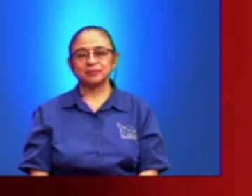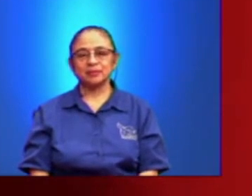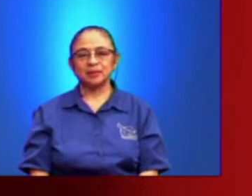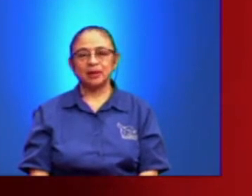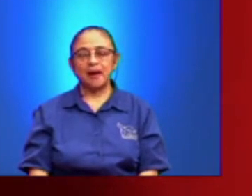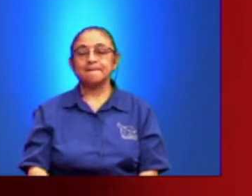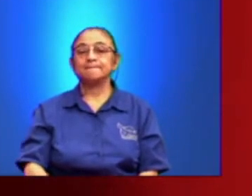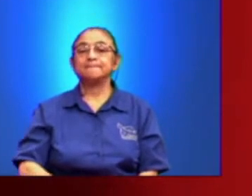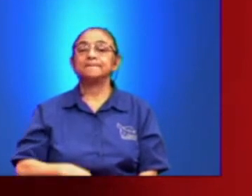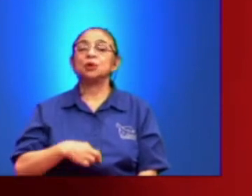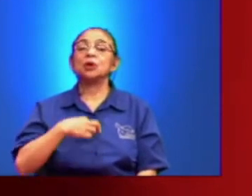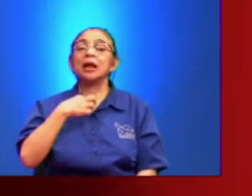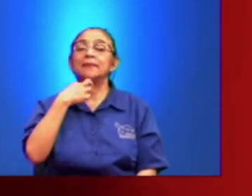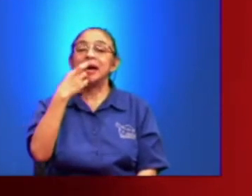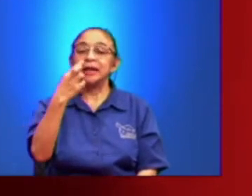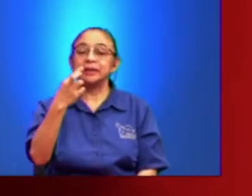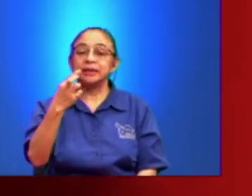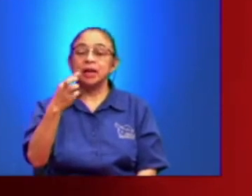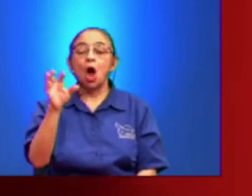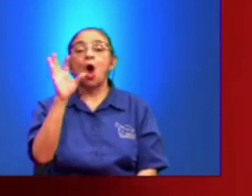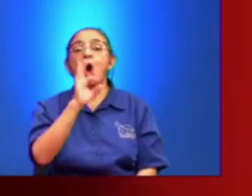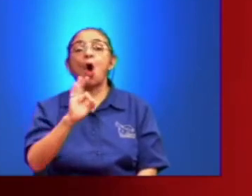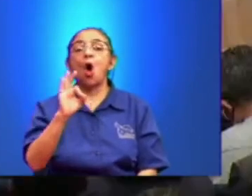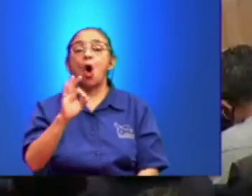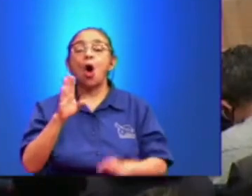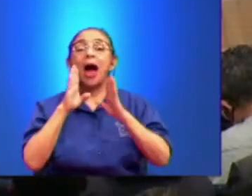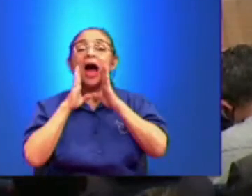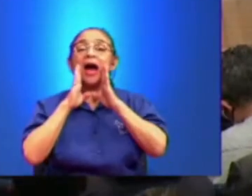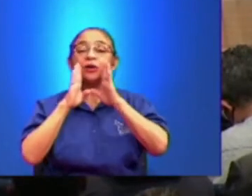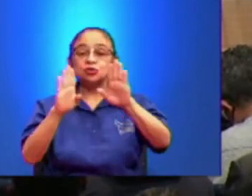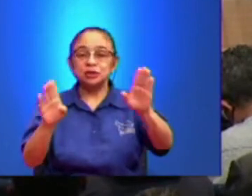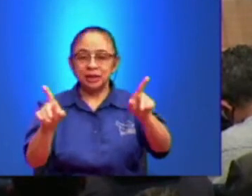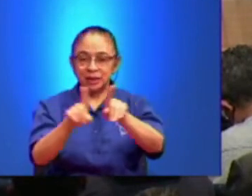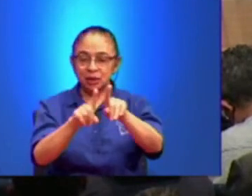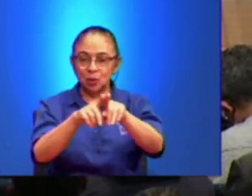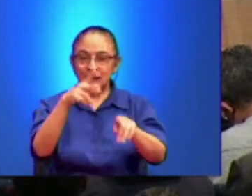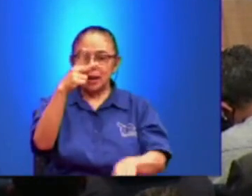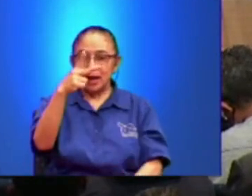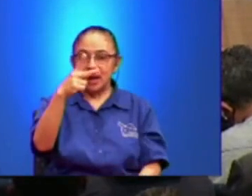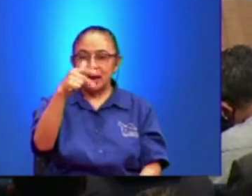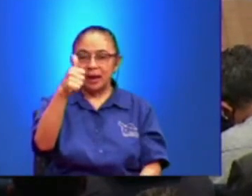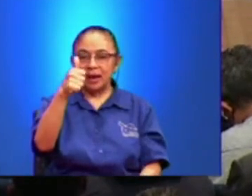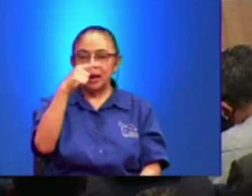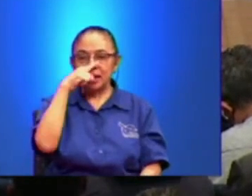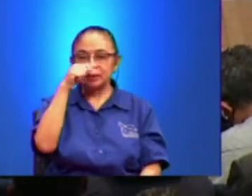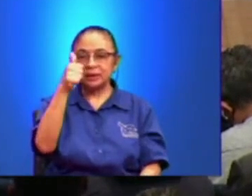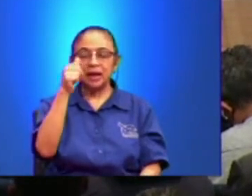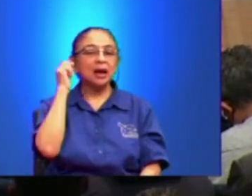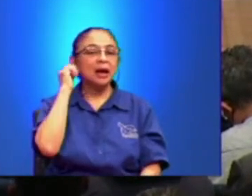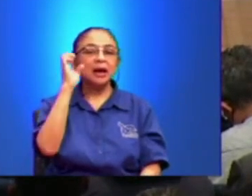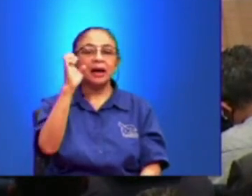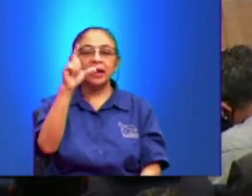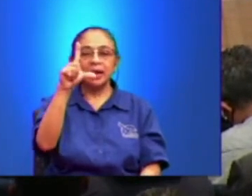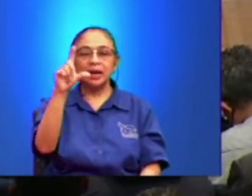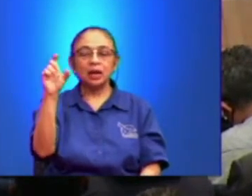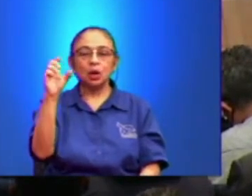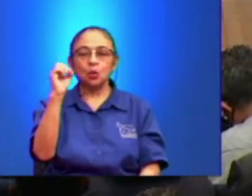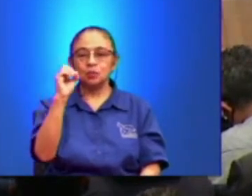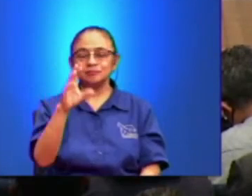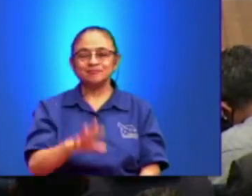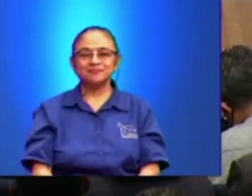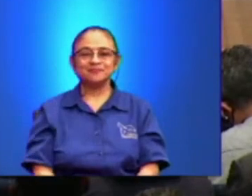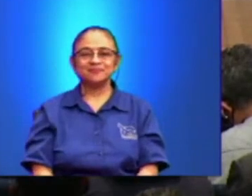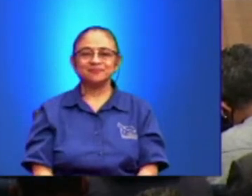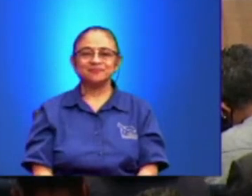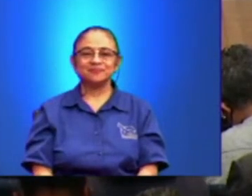es marcos 831 anunciáis desgranan ice pero con vuestra vida te vas